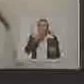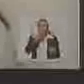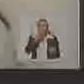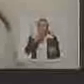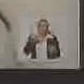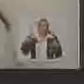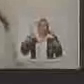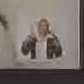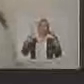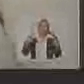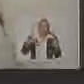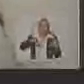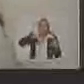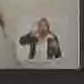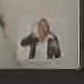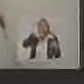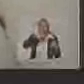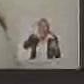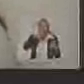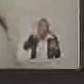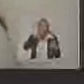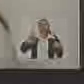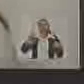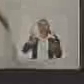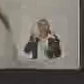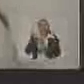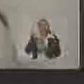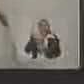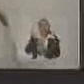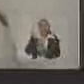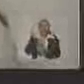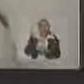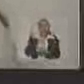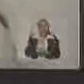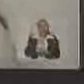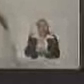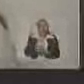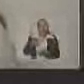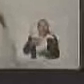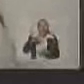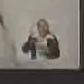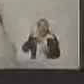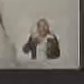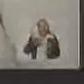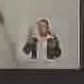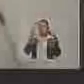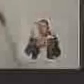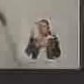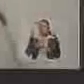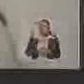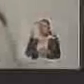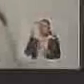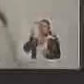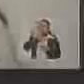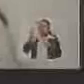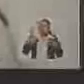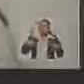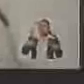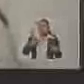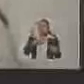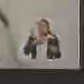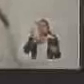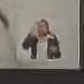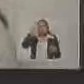adultos mayores, personas con capacidades diferentes, van a ser mi prioridad. Todos ellos van a tener un